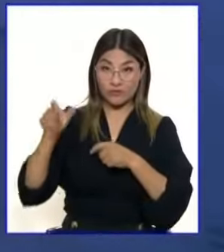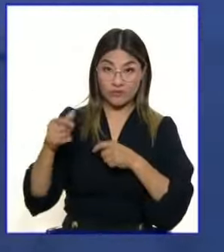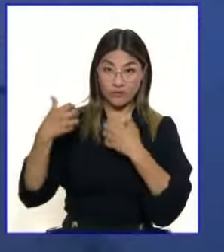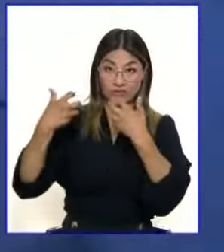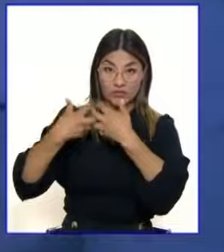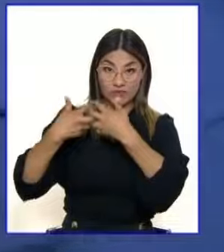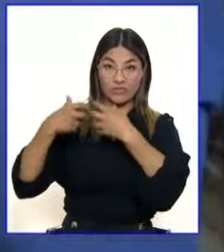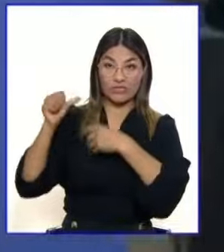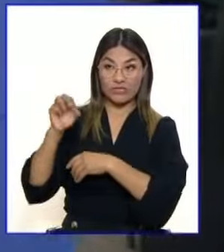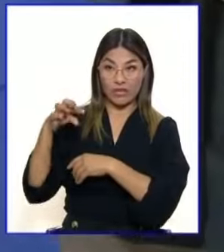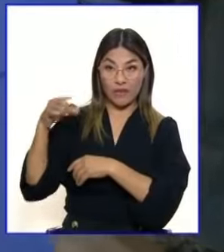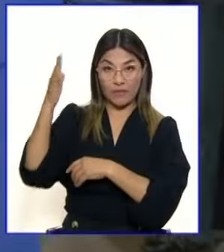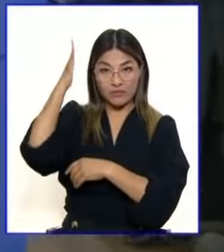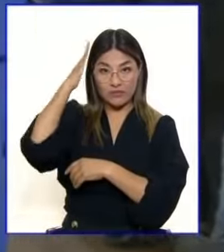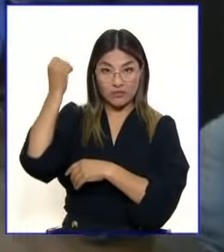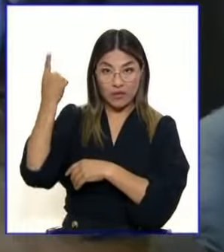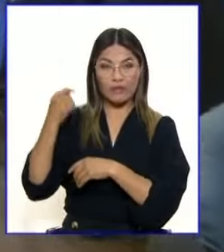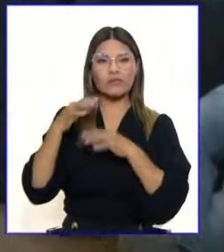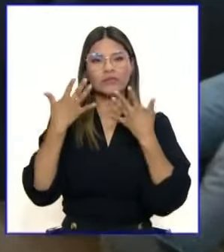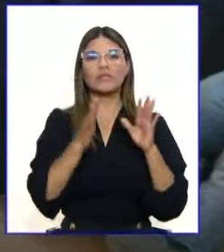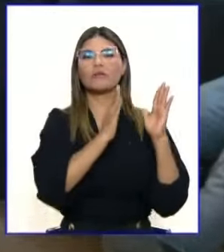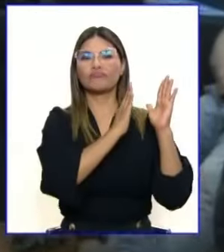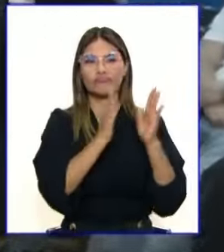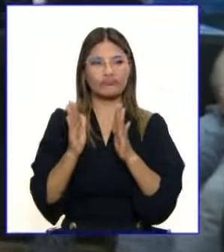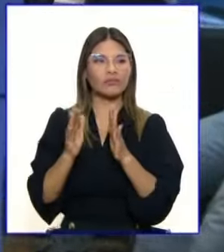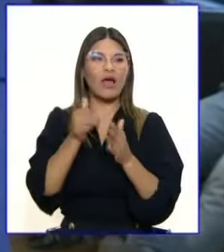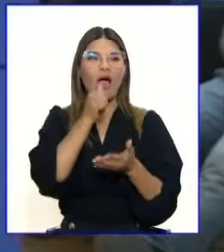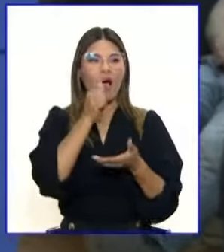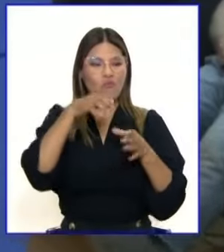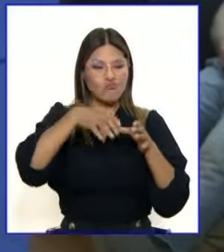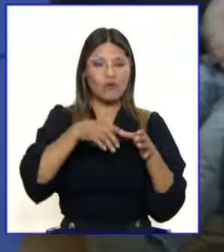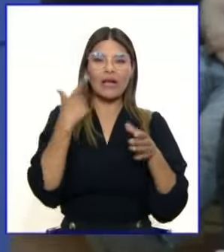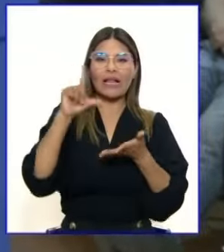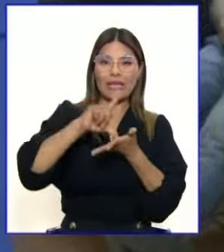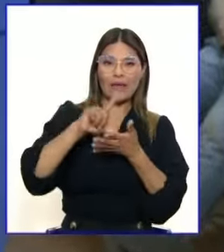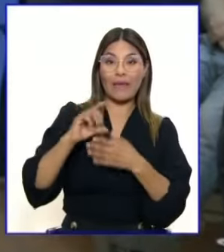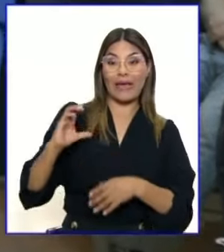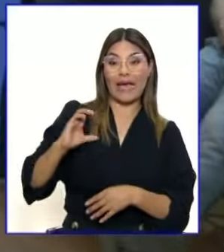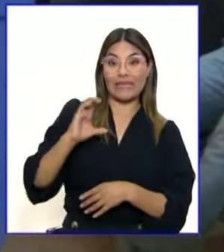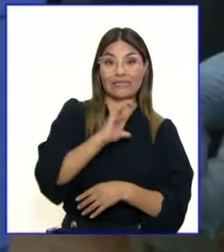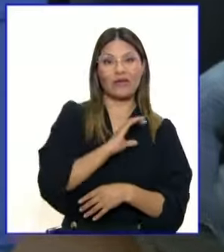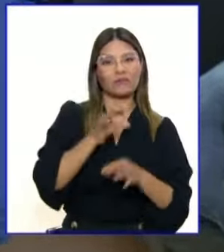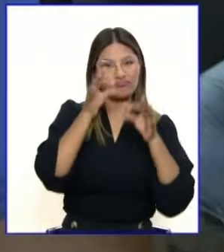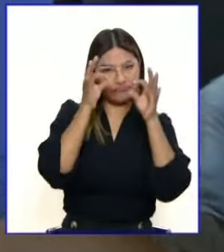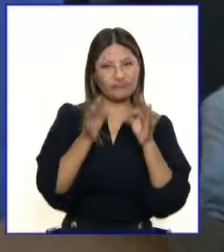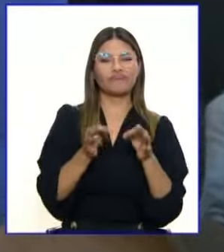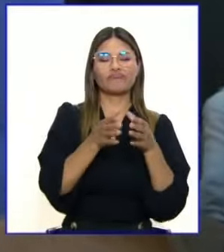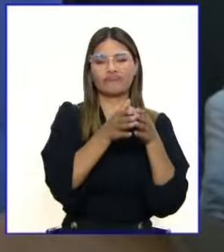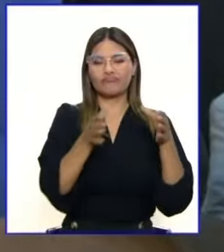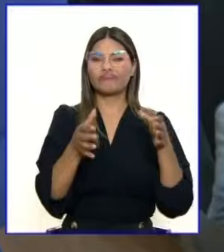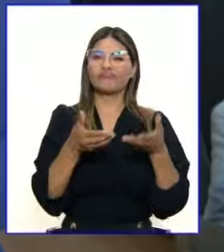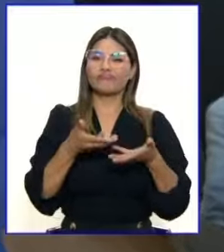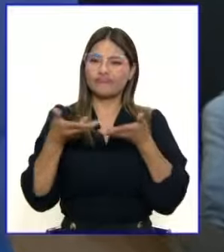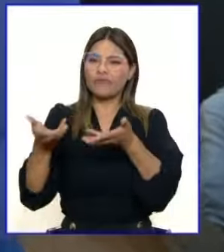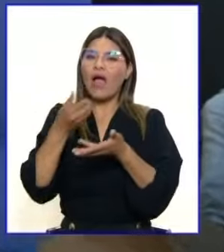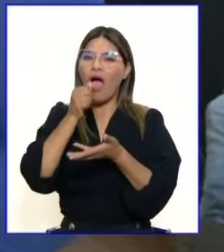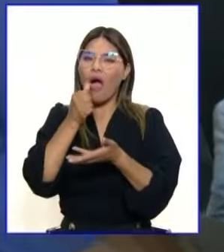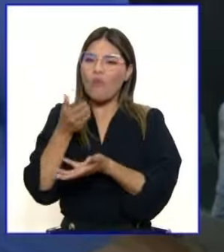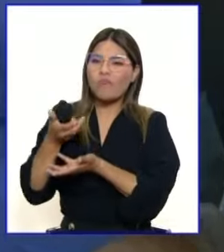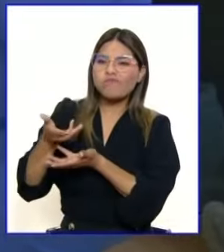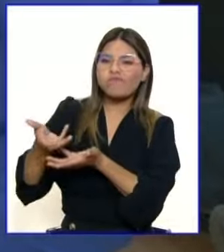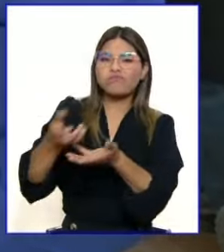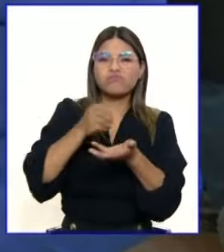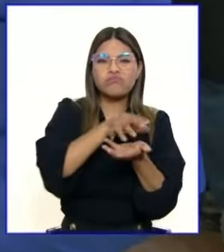Sí, nuestros procesos son grandes, el agua en Lima y Callao está asegurada, abastecemos de agua